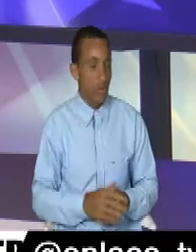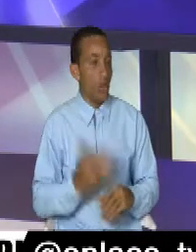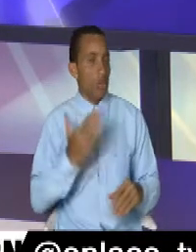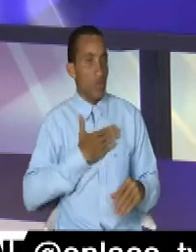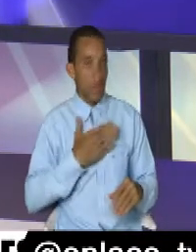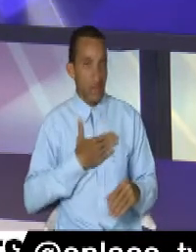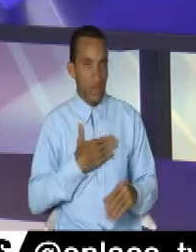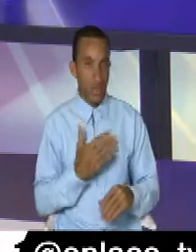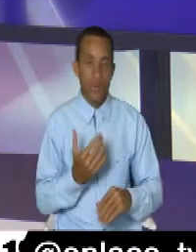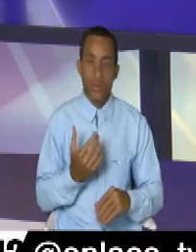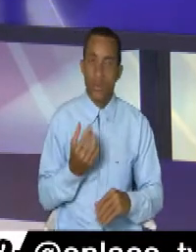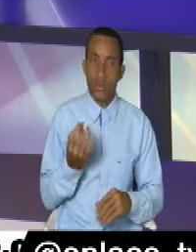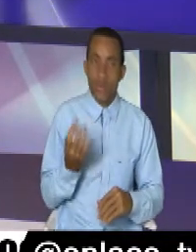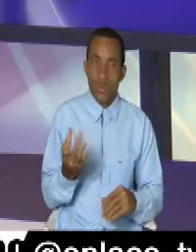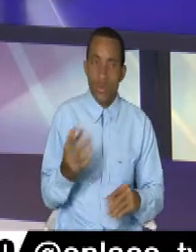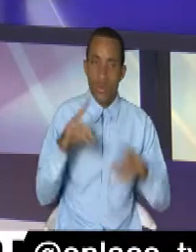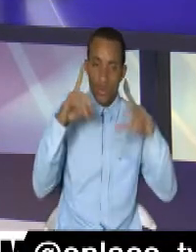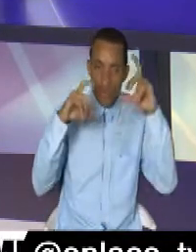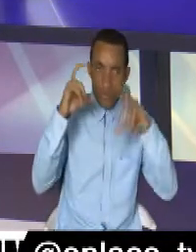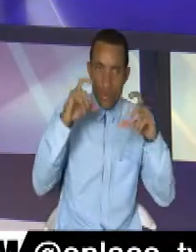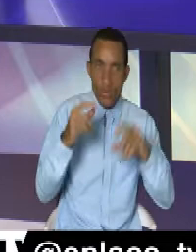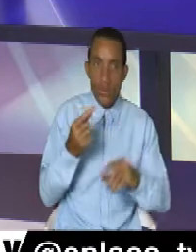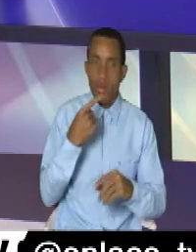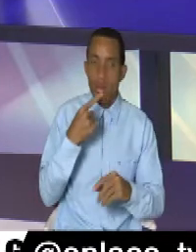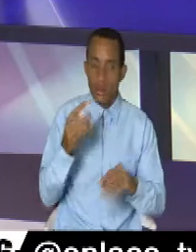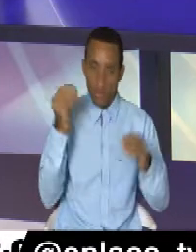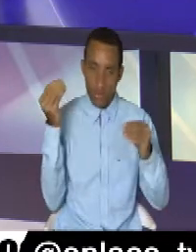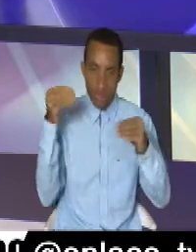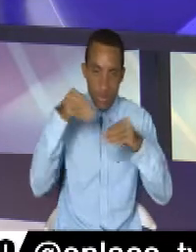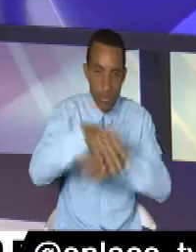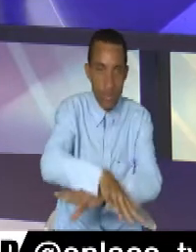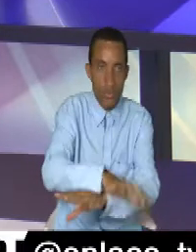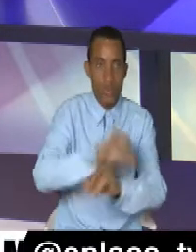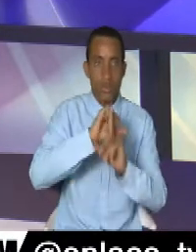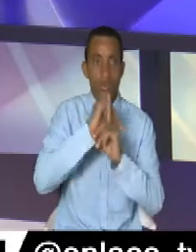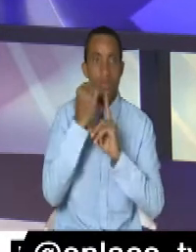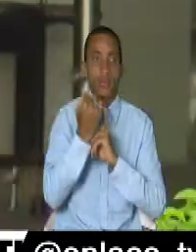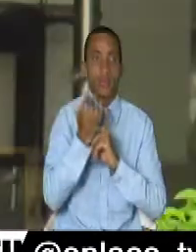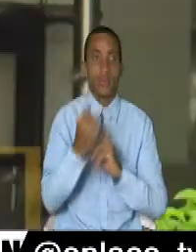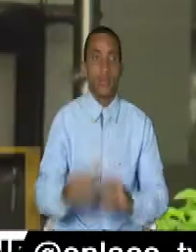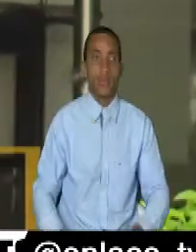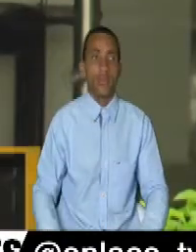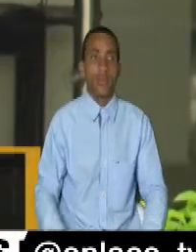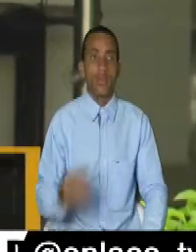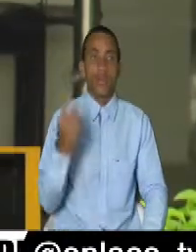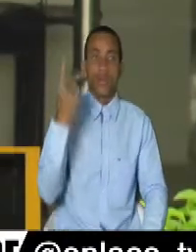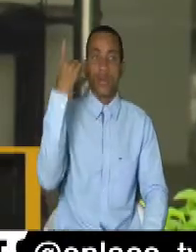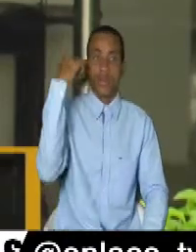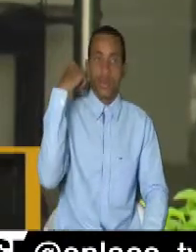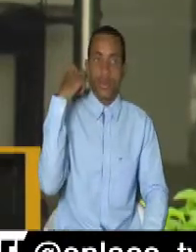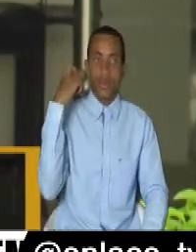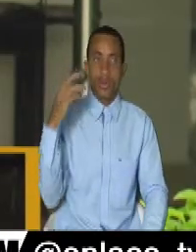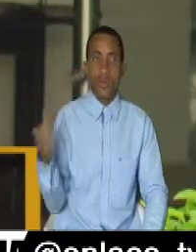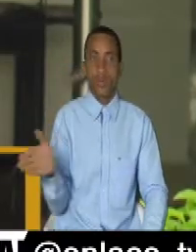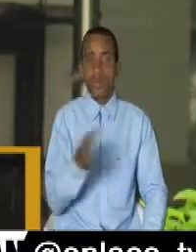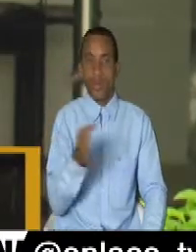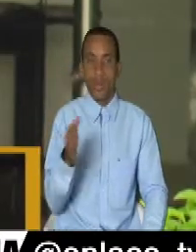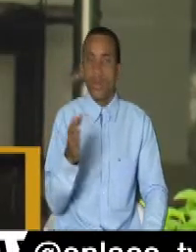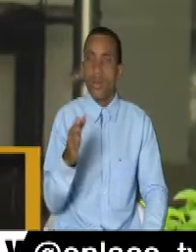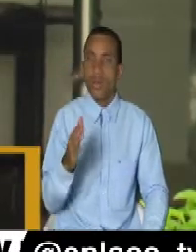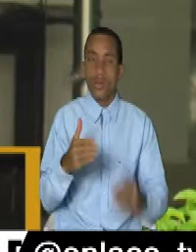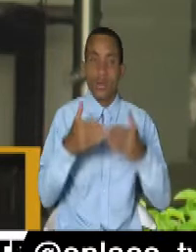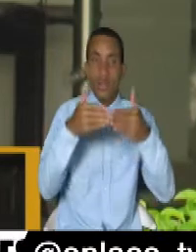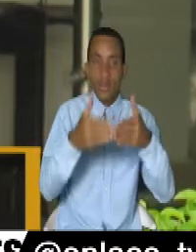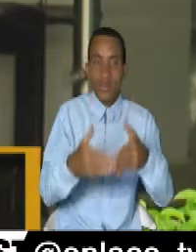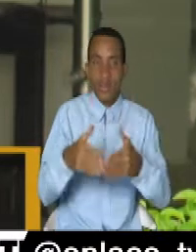duele, según él, son las fotos y videos que hay en las redes sociales de este caso. Ayer, por los lados del sector del muelle, fui a llevar